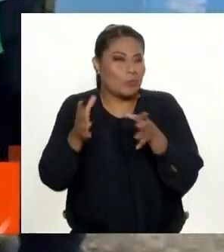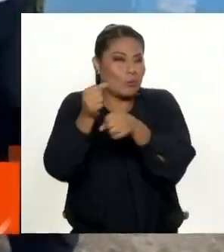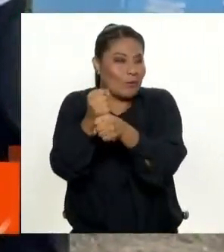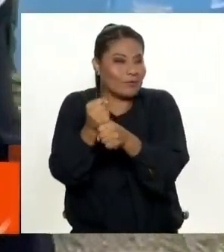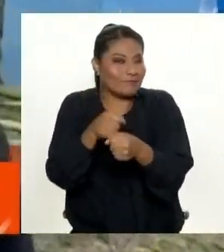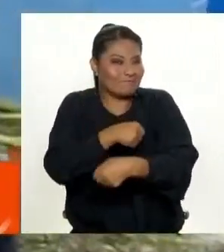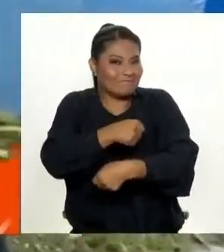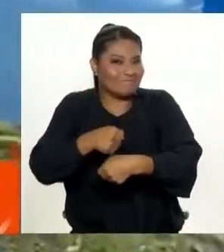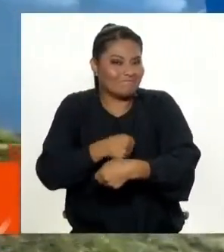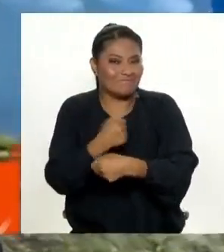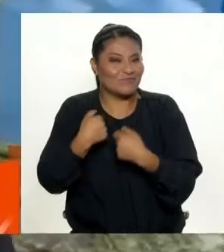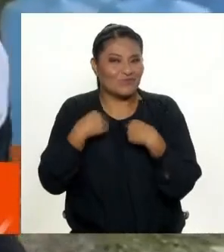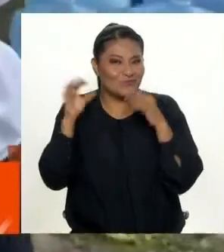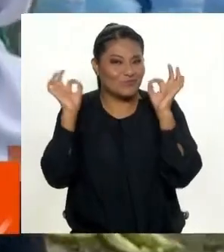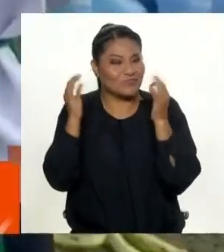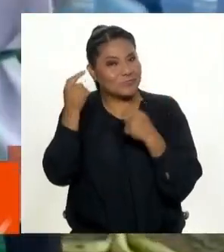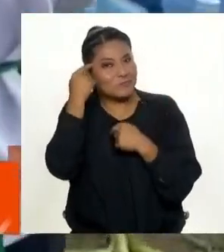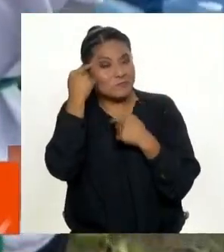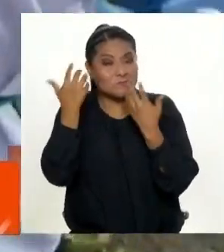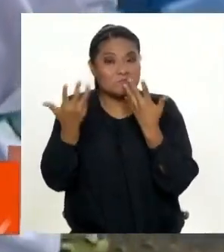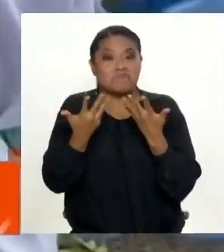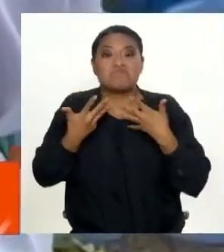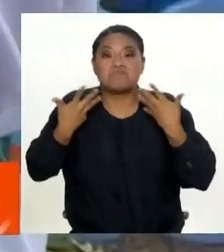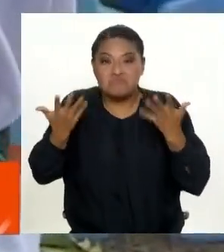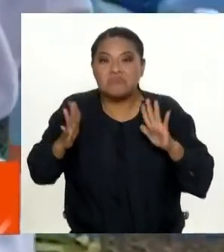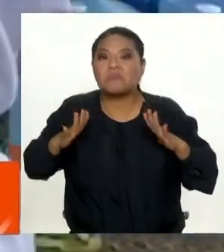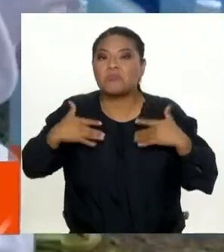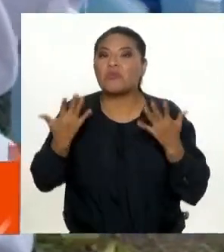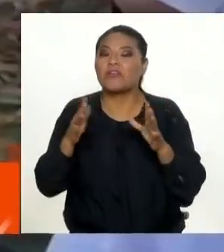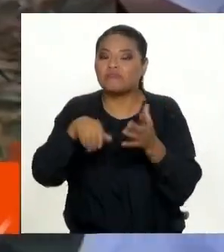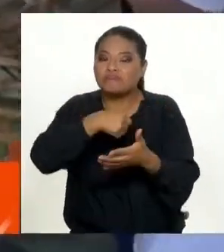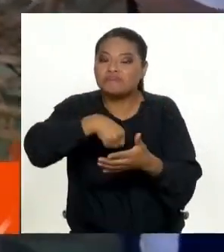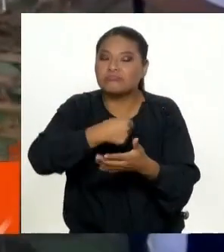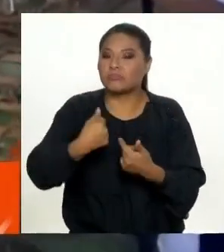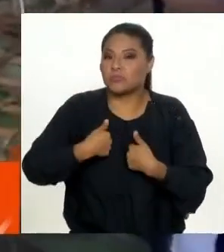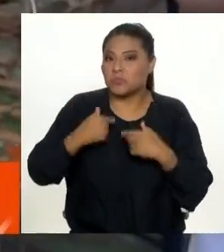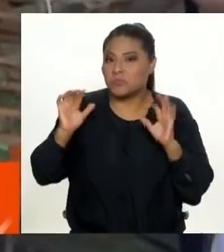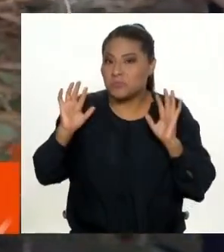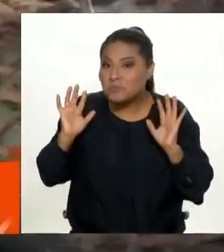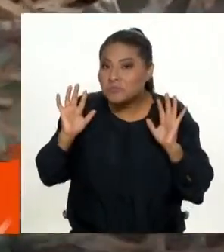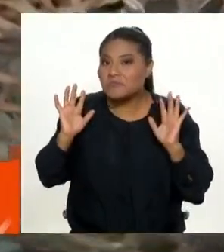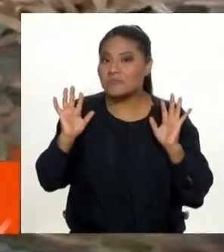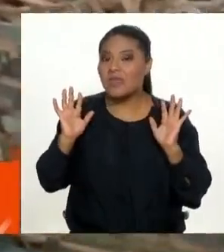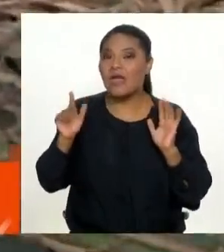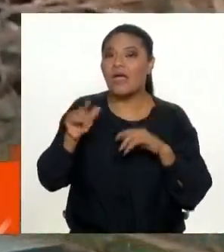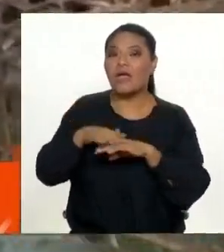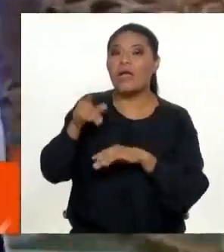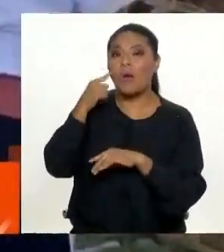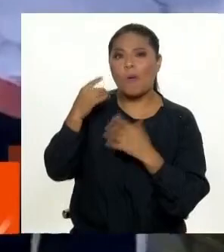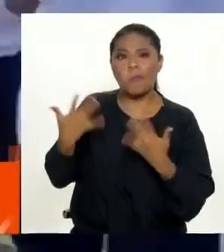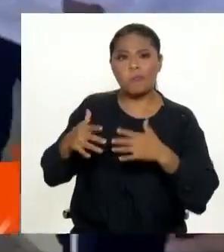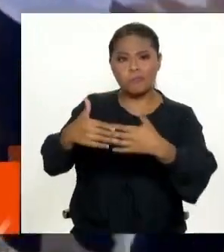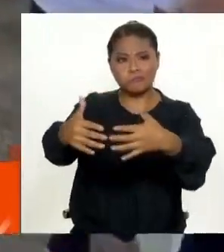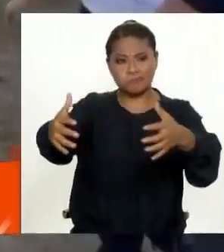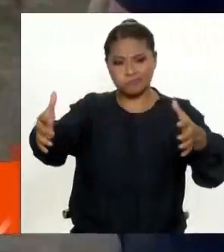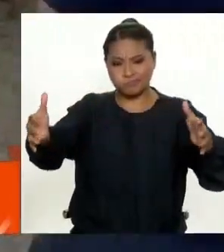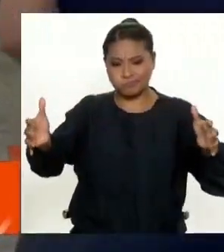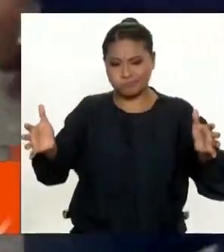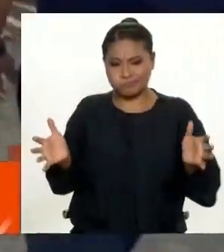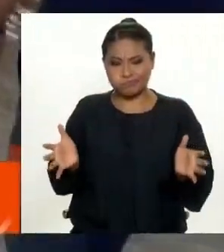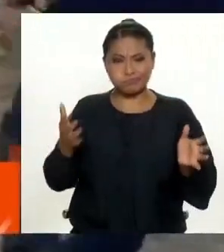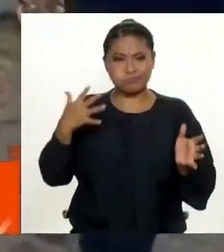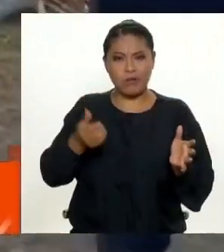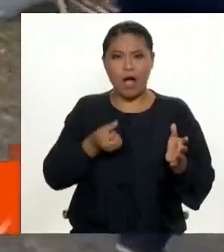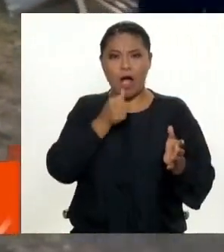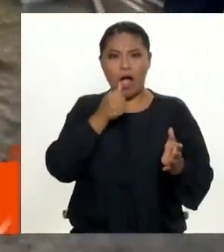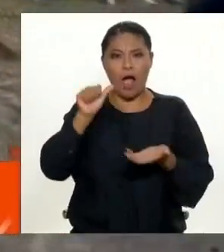semana por ahí me entra la locura y me animo y te cuento el lunes cómo me fue. Pero mira solamente el tamaño de ese perol en el que van a hervir el arroz, me